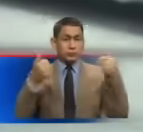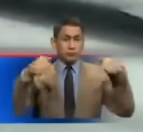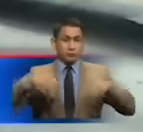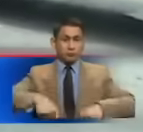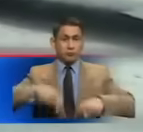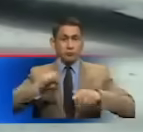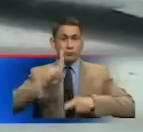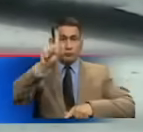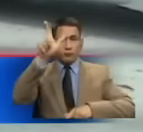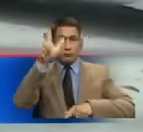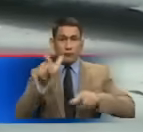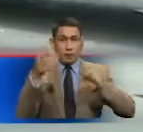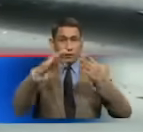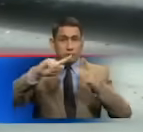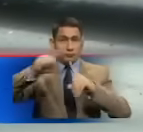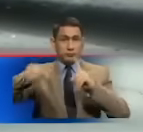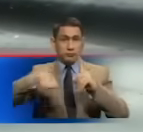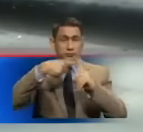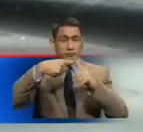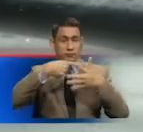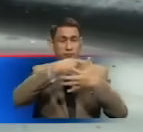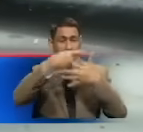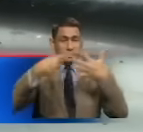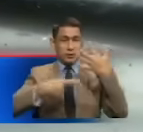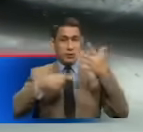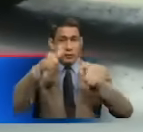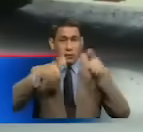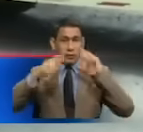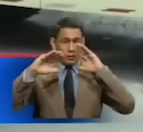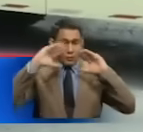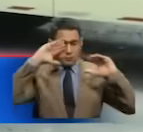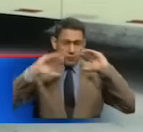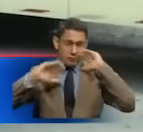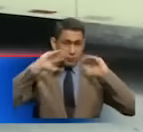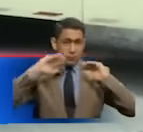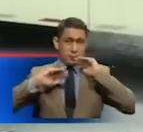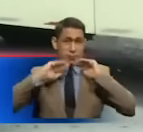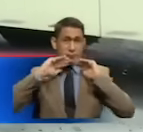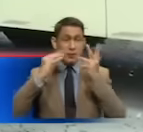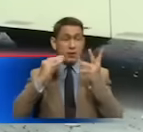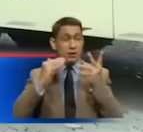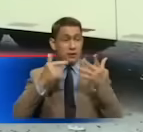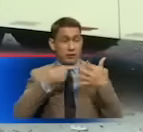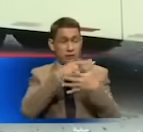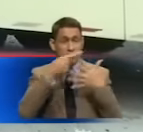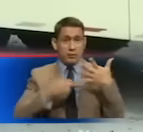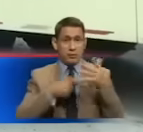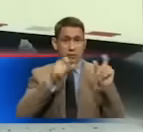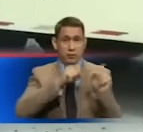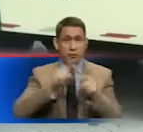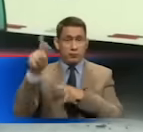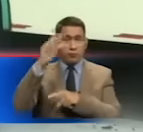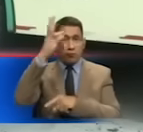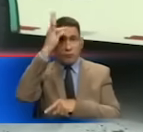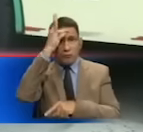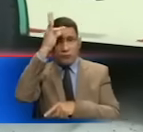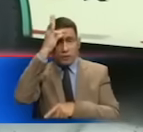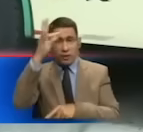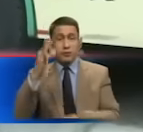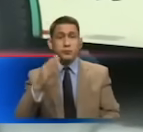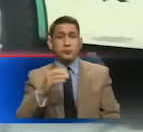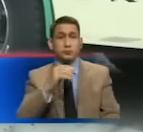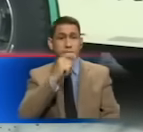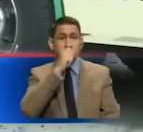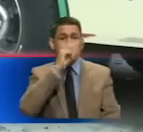como también 5 personas heridas, que han sido trasladadas a distintas casas de salud. Agentes metropolitanos